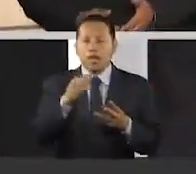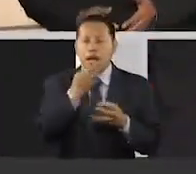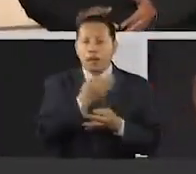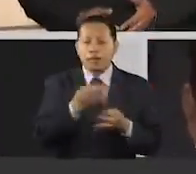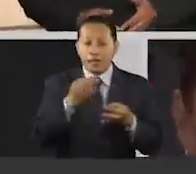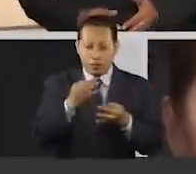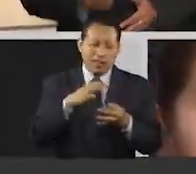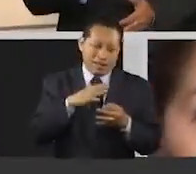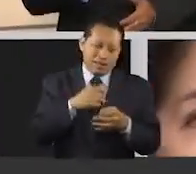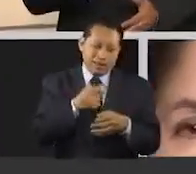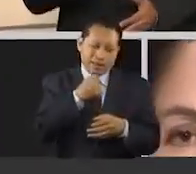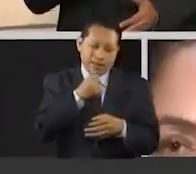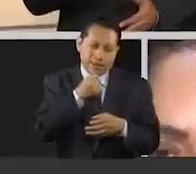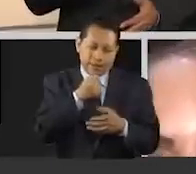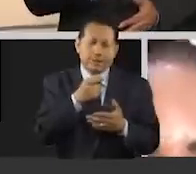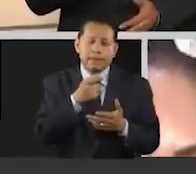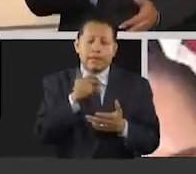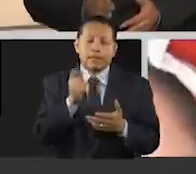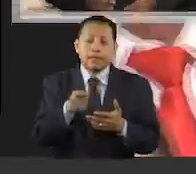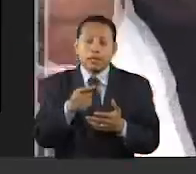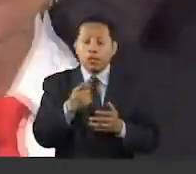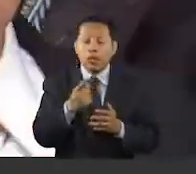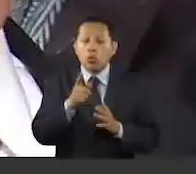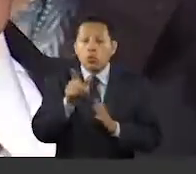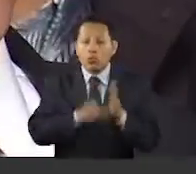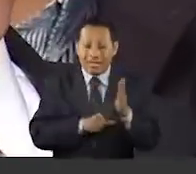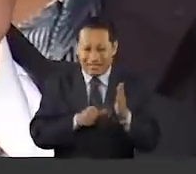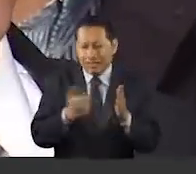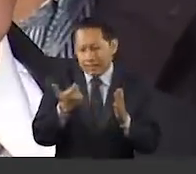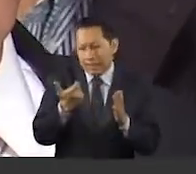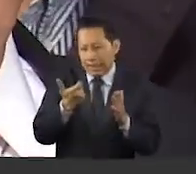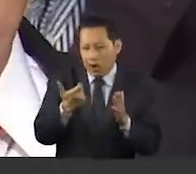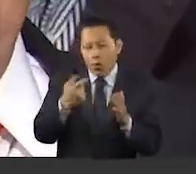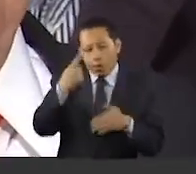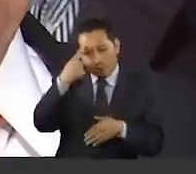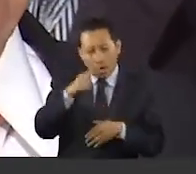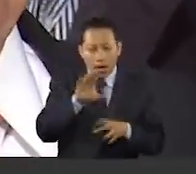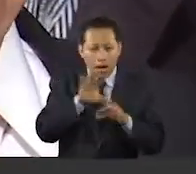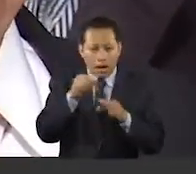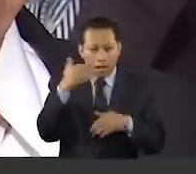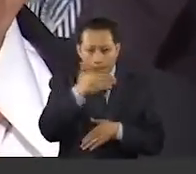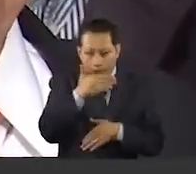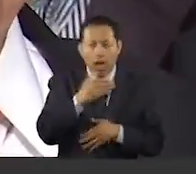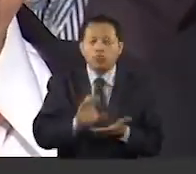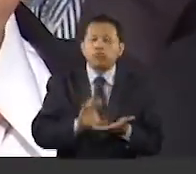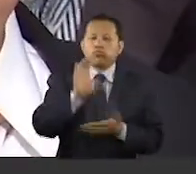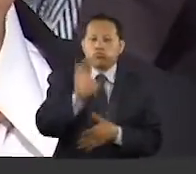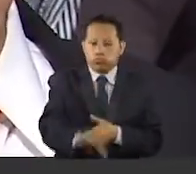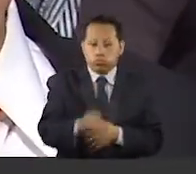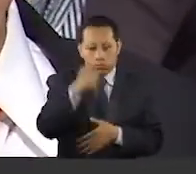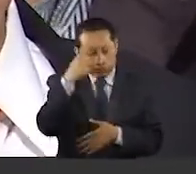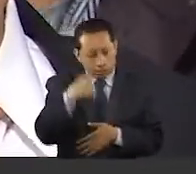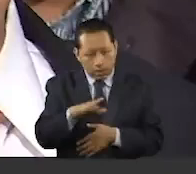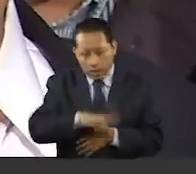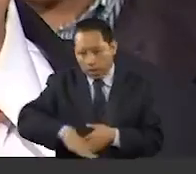conferencia de prensa que van a donar un mes de dieta Para apoyar a las localidades afectadas en